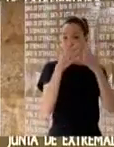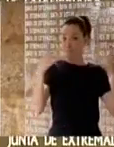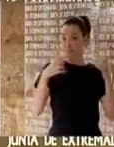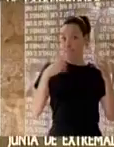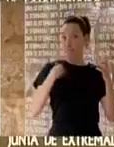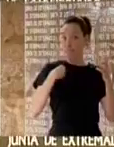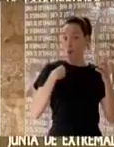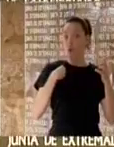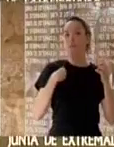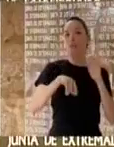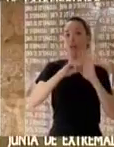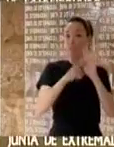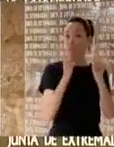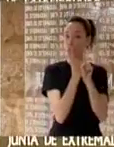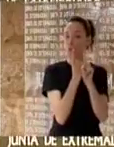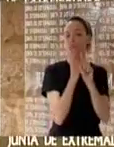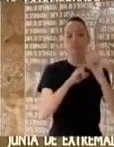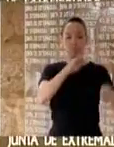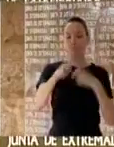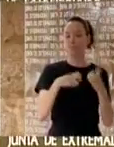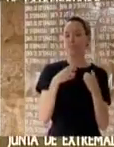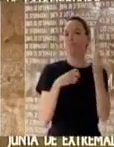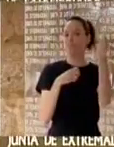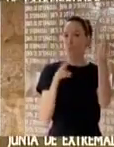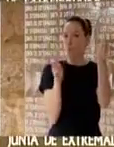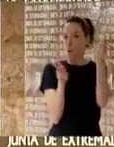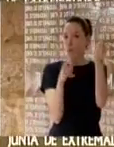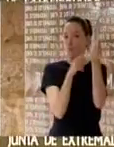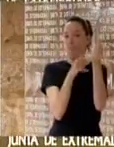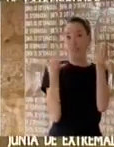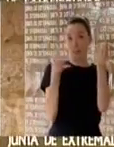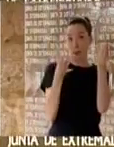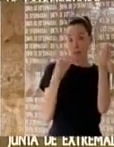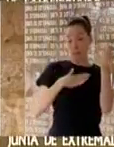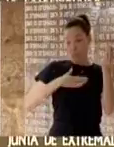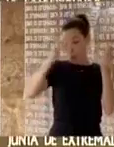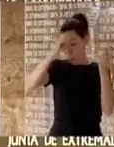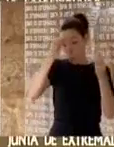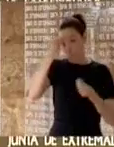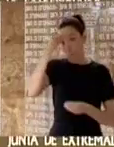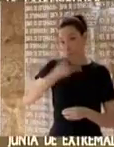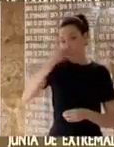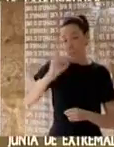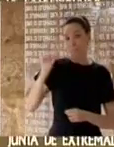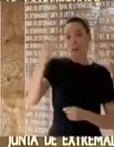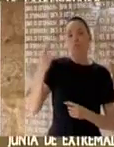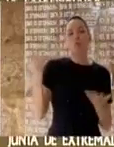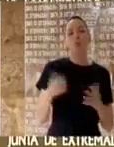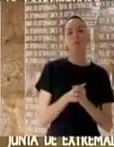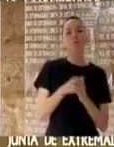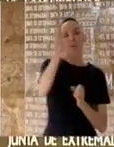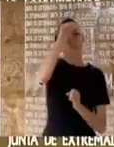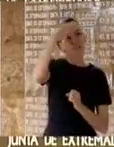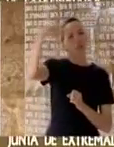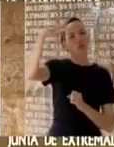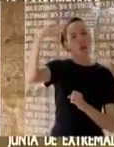de rebelión. Y al actualizar ese delito de rebelión, y esto me parece que es lo más importante, y es la filosofía que subyace a nuestra propuesta,